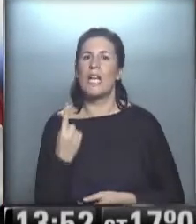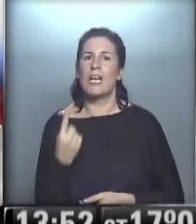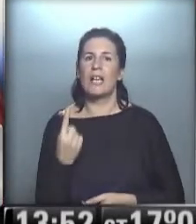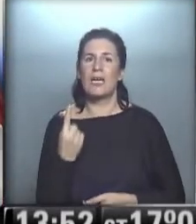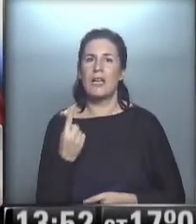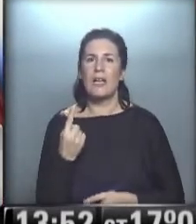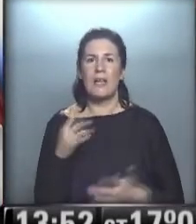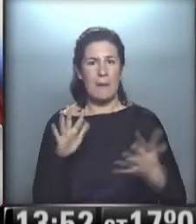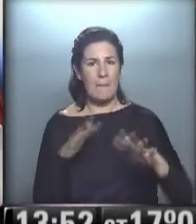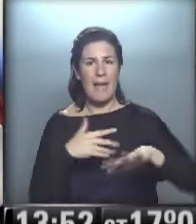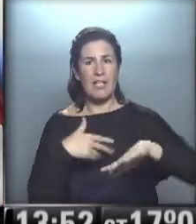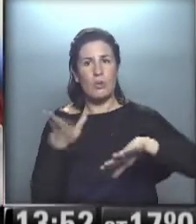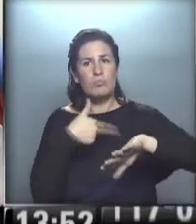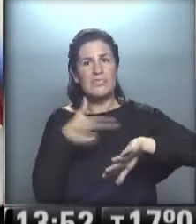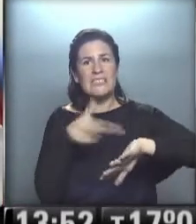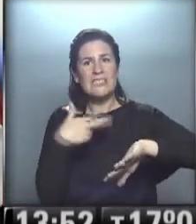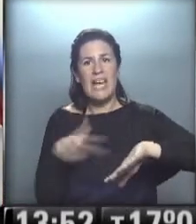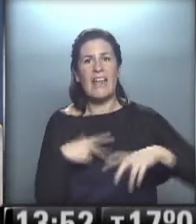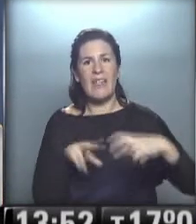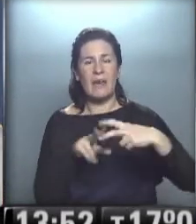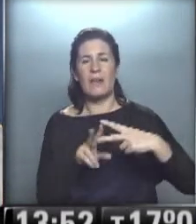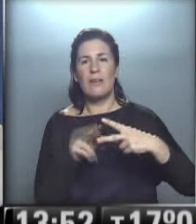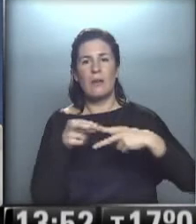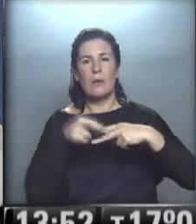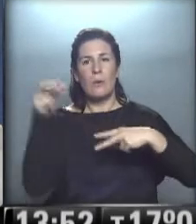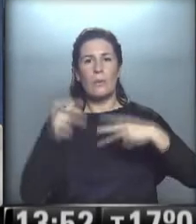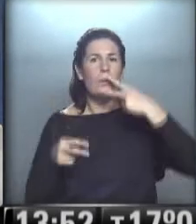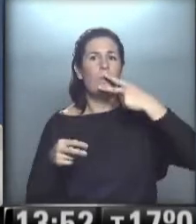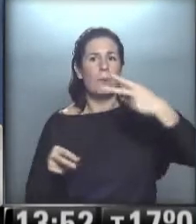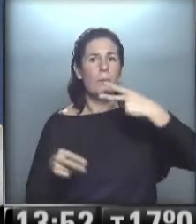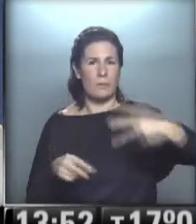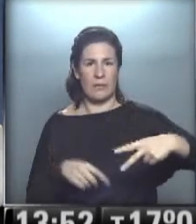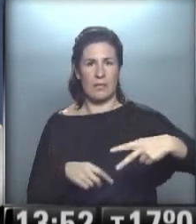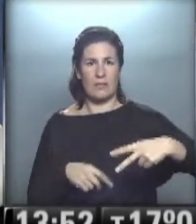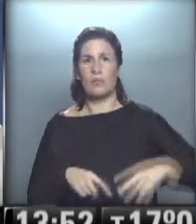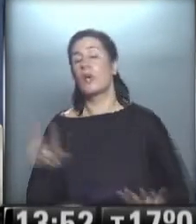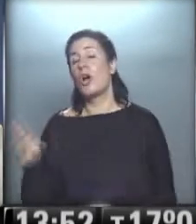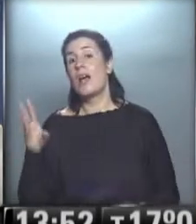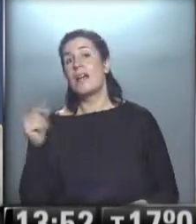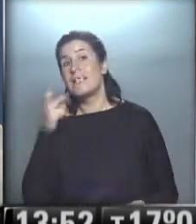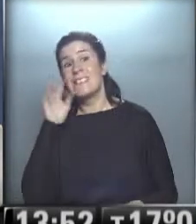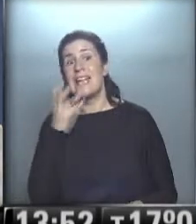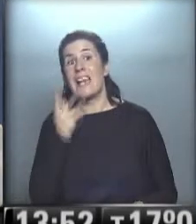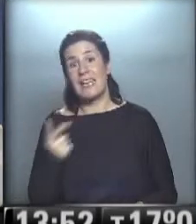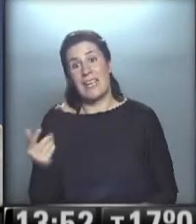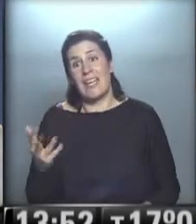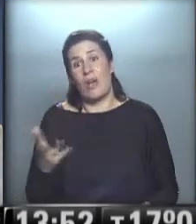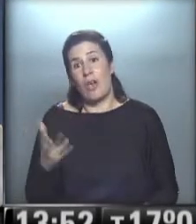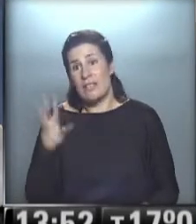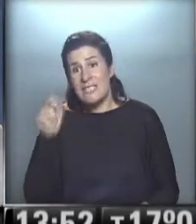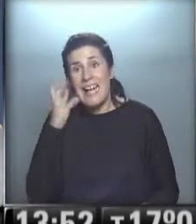la mano de él pintada con un cigarrillo, que es como una garra. Pero una de las que más le gusta a él es justamente esta. Él no es de decirte